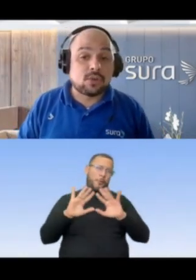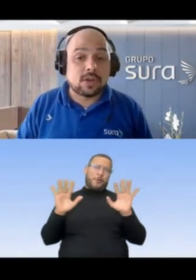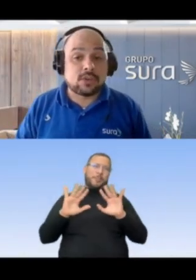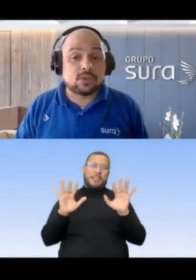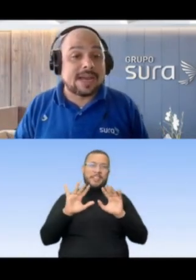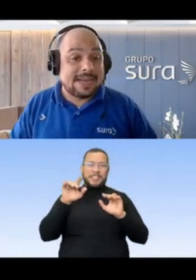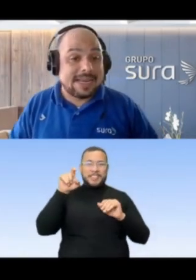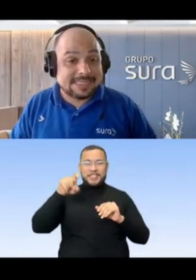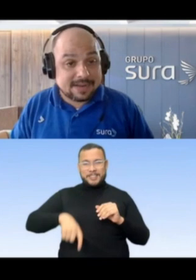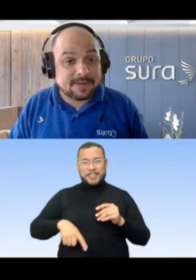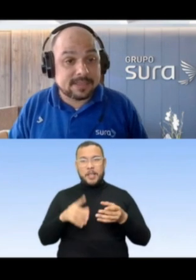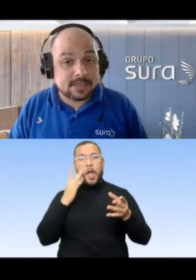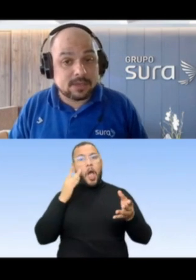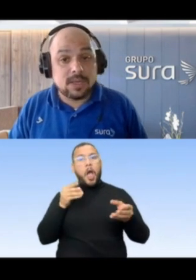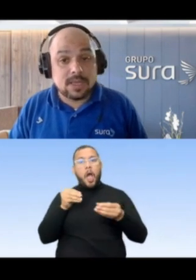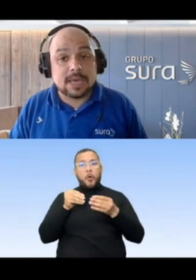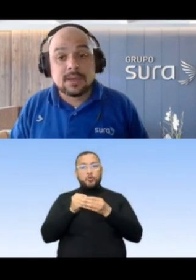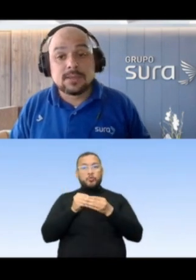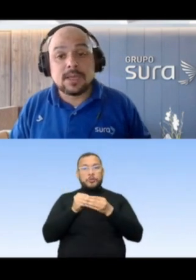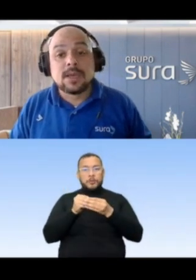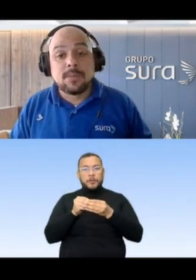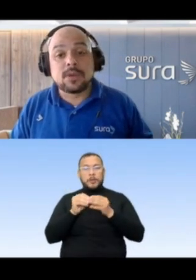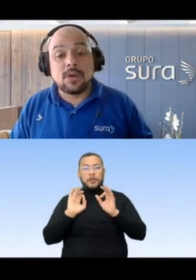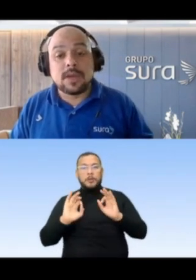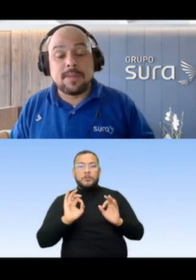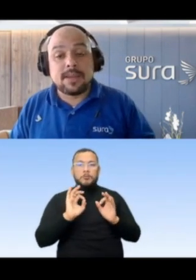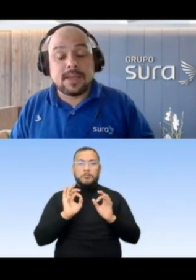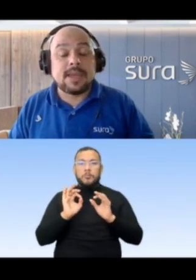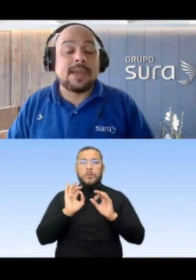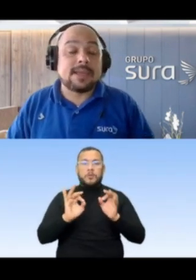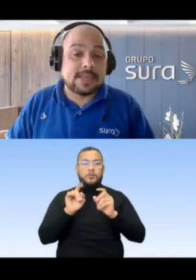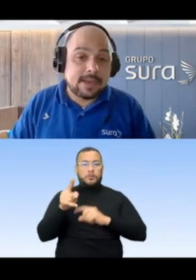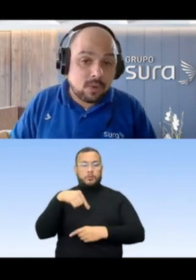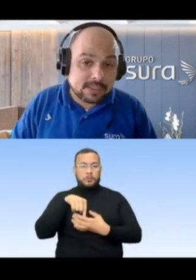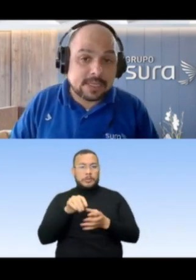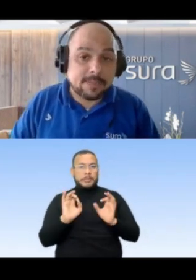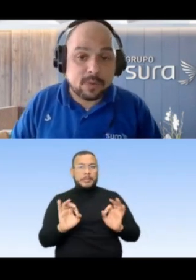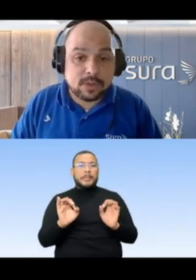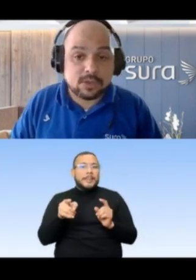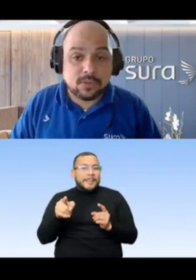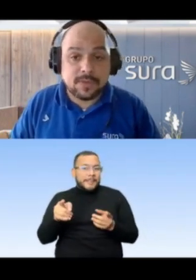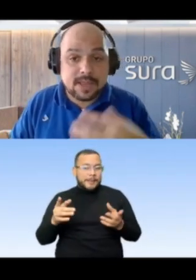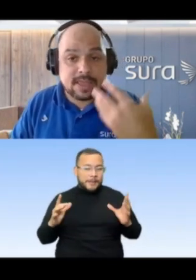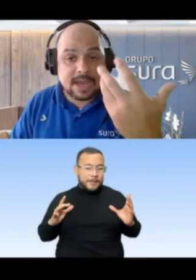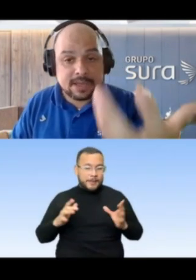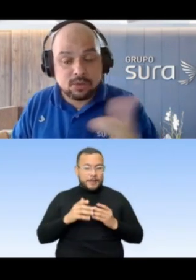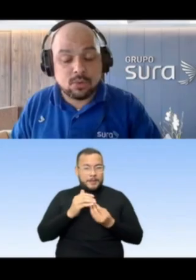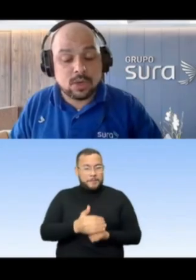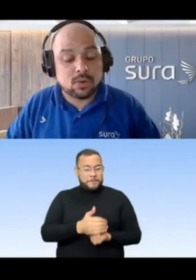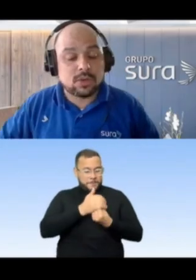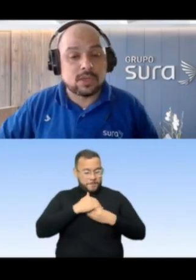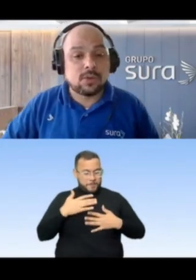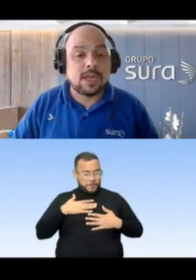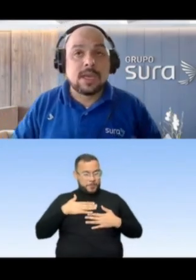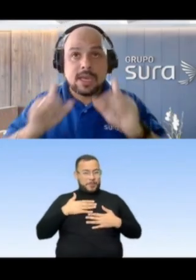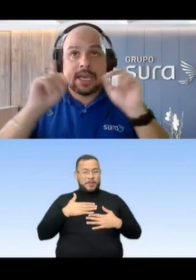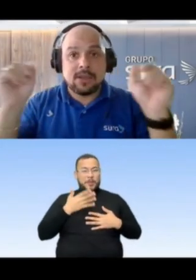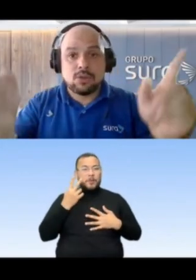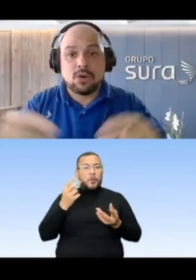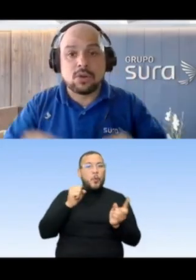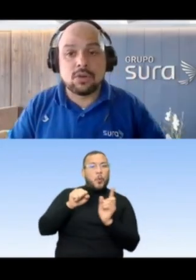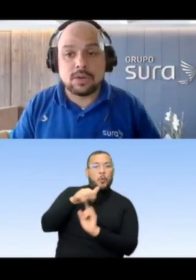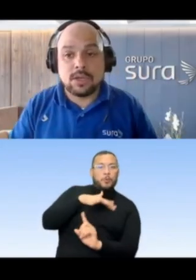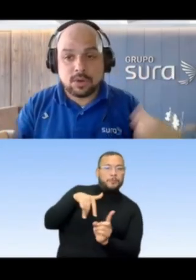hacerle ajustes correctos a las gafas de seguridad, sí, porque obviamente es en nuestra protección frente a todo el contexto